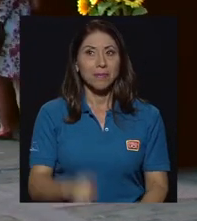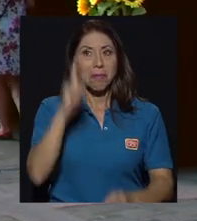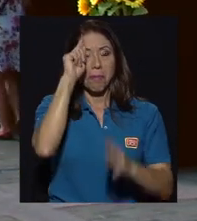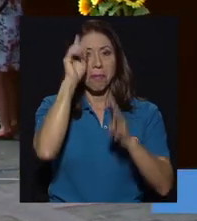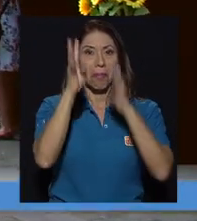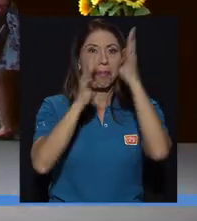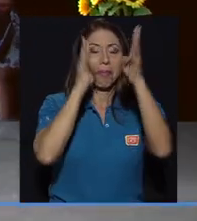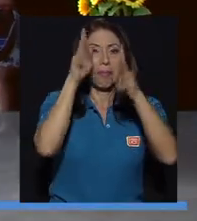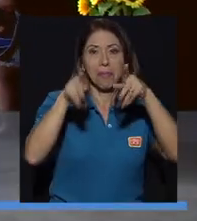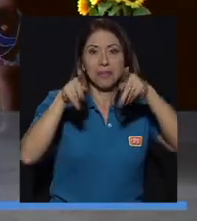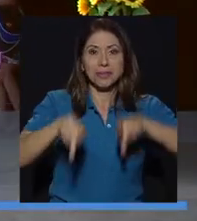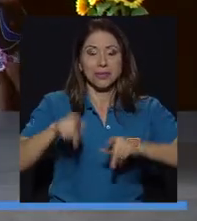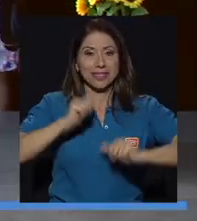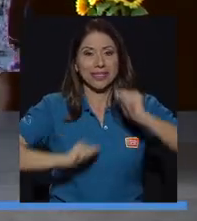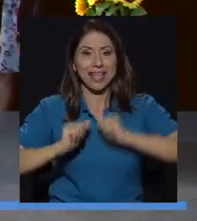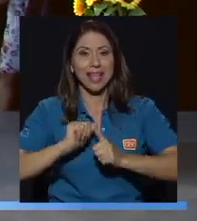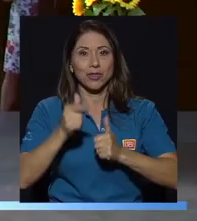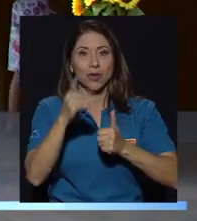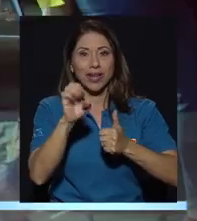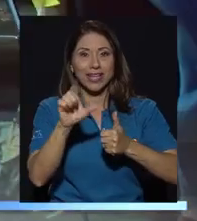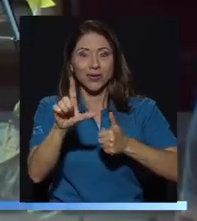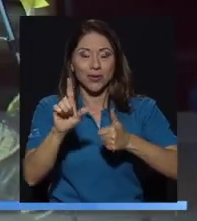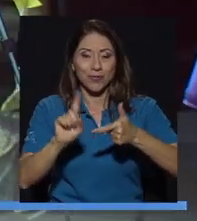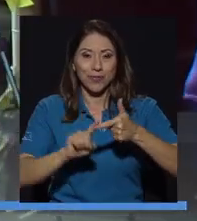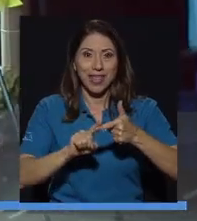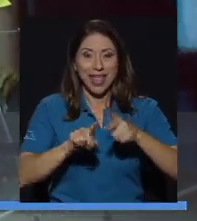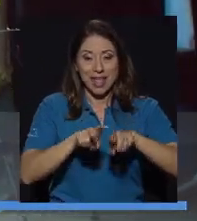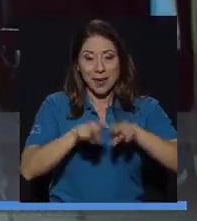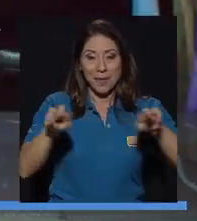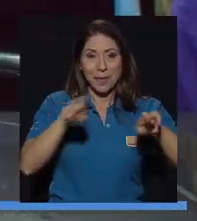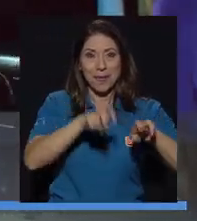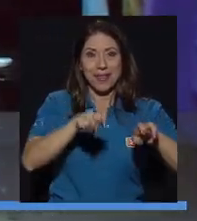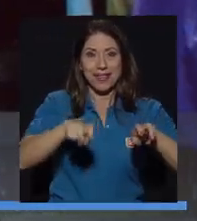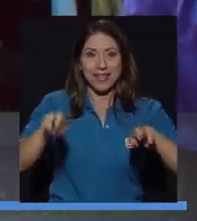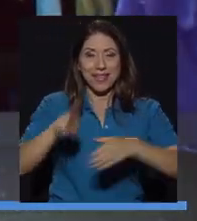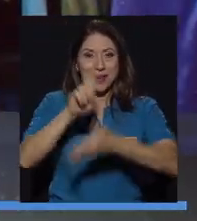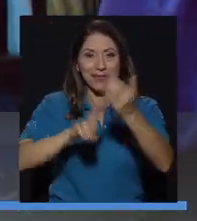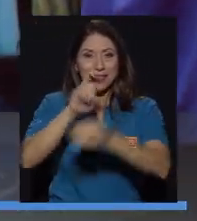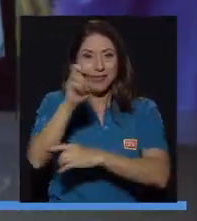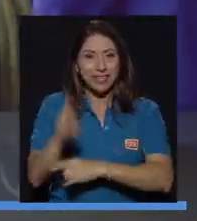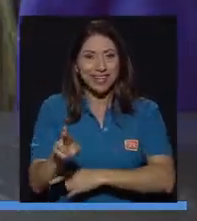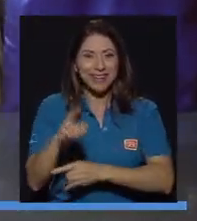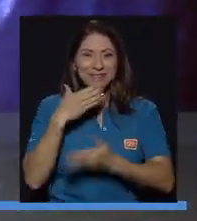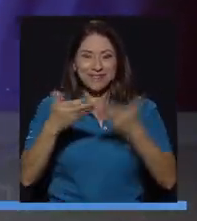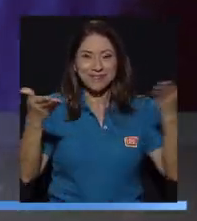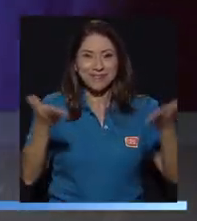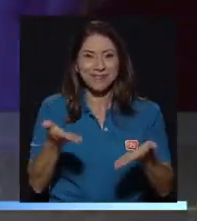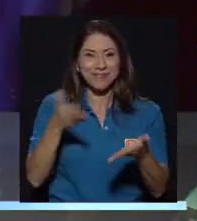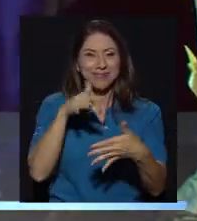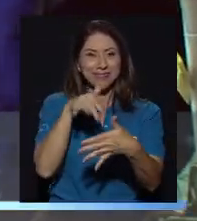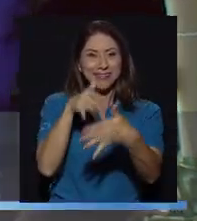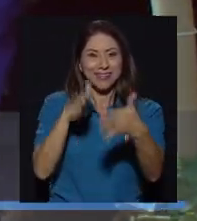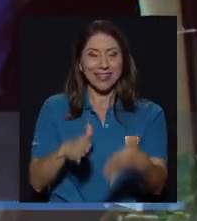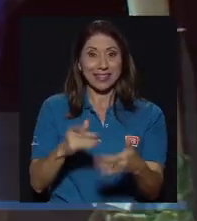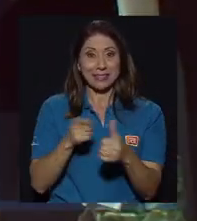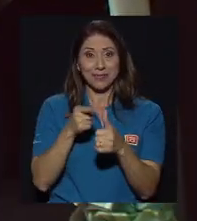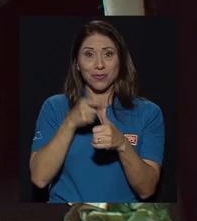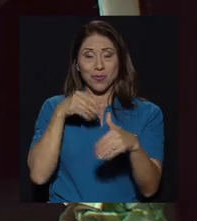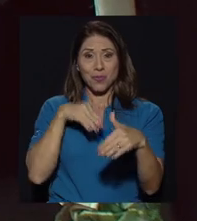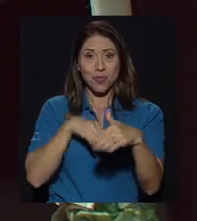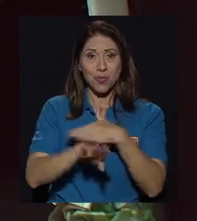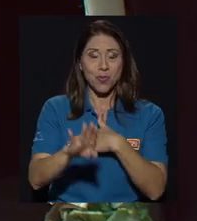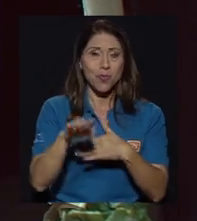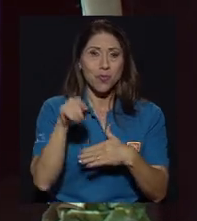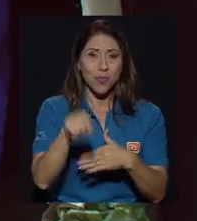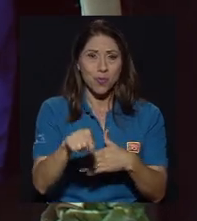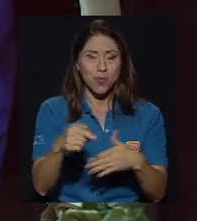Las ocurrencias de los personajes del Teatro Girasol y el Pretil de la Universidad de Costa Rica le dieron la bienvenida a los estudiantes de nuevo ingreso